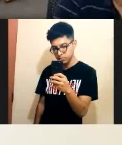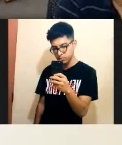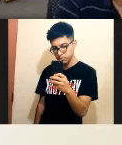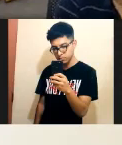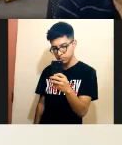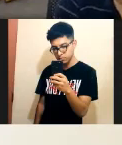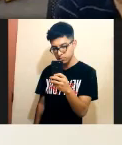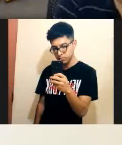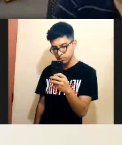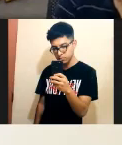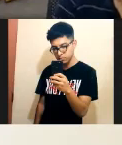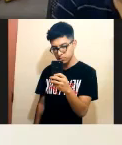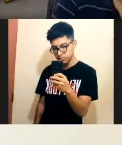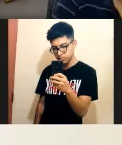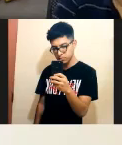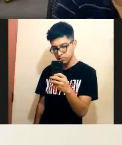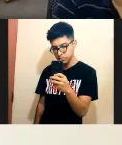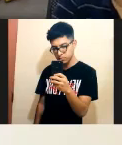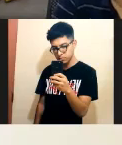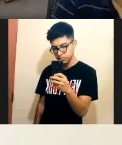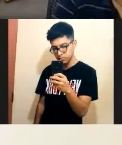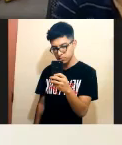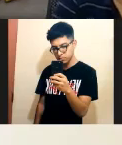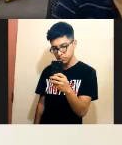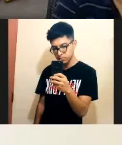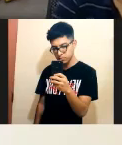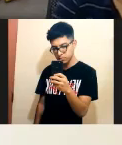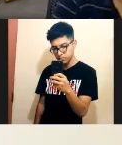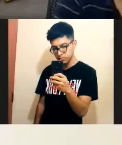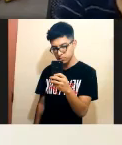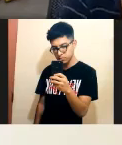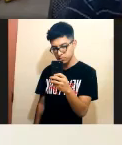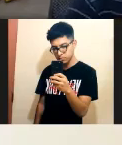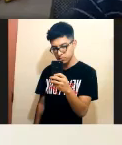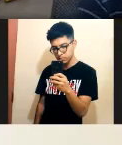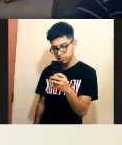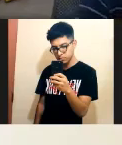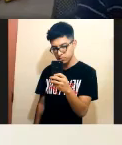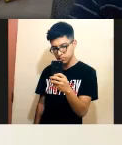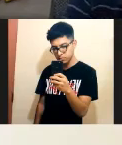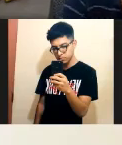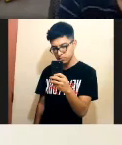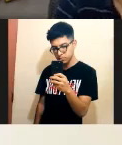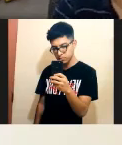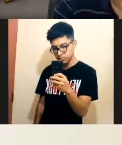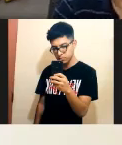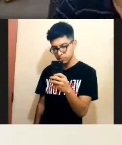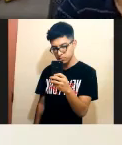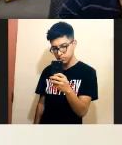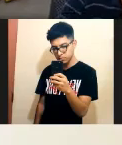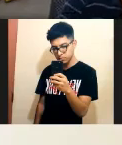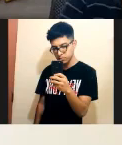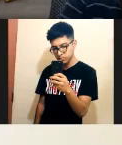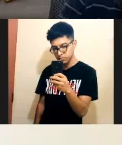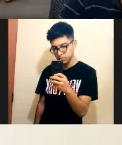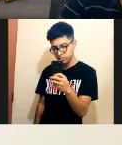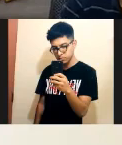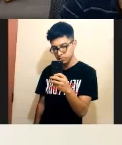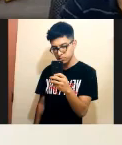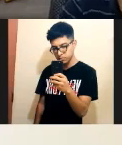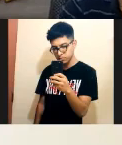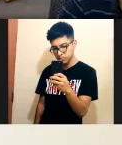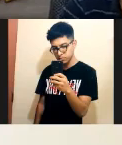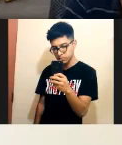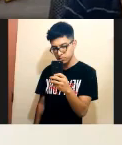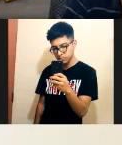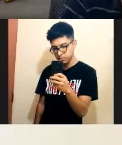sí, porque aproximadamente por metro cuadrado estamos agregando peso a nuestra losa y lo